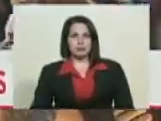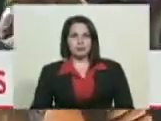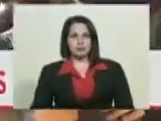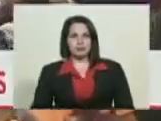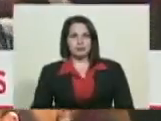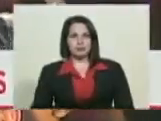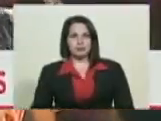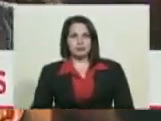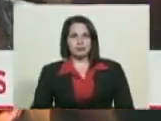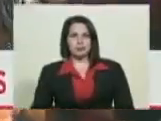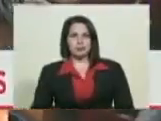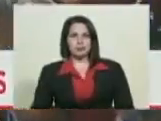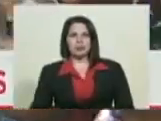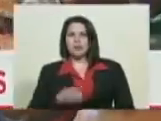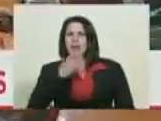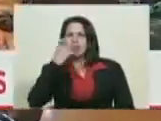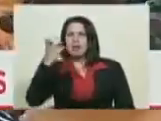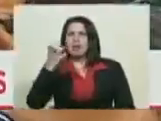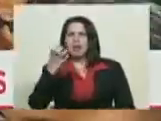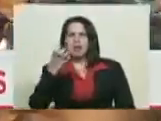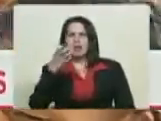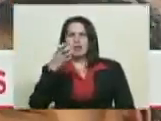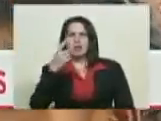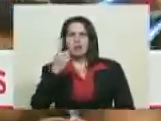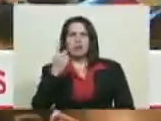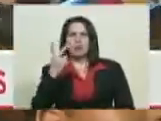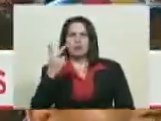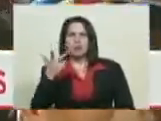¿Cómo se grita esa consigna? A la una, a las dos, a las tres.